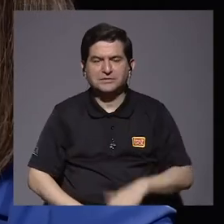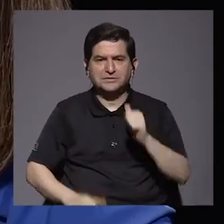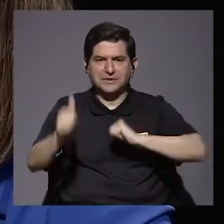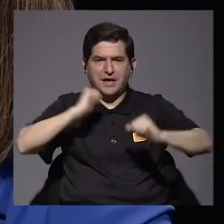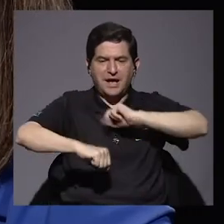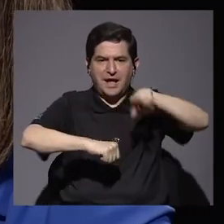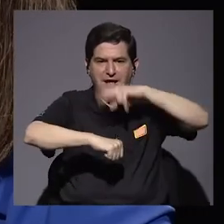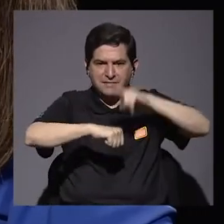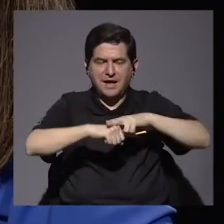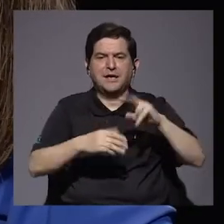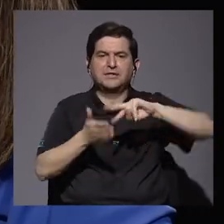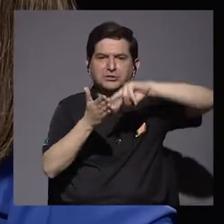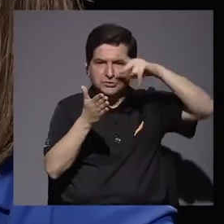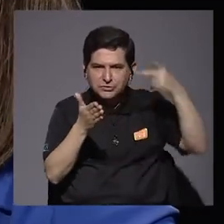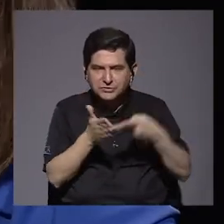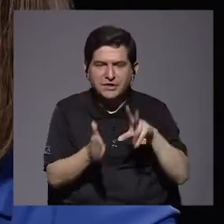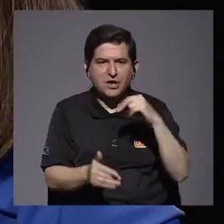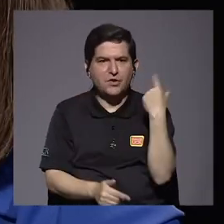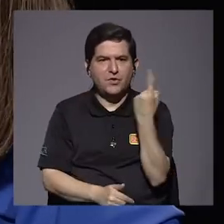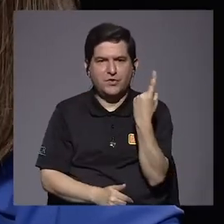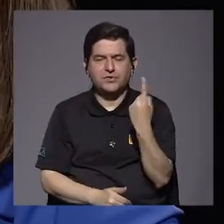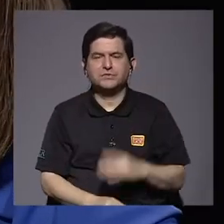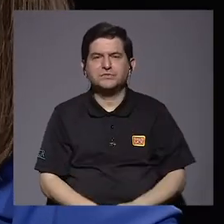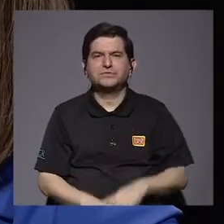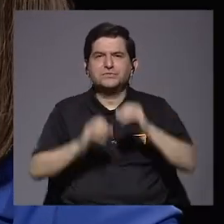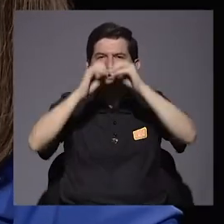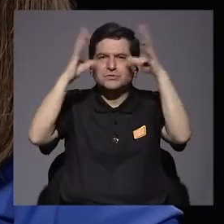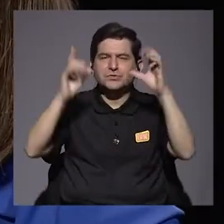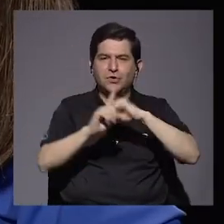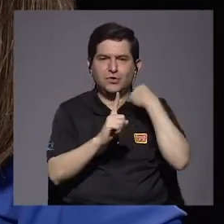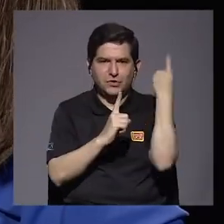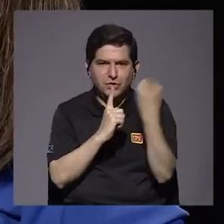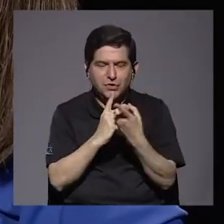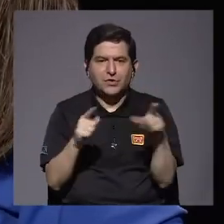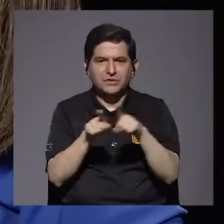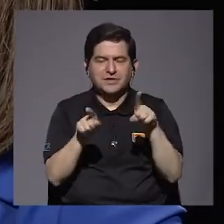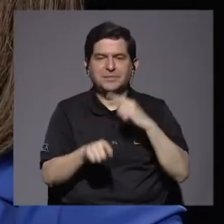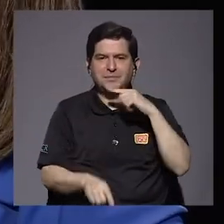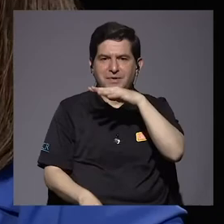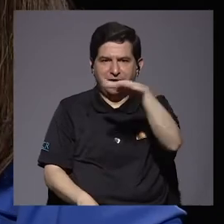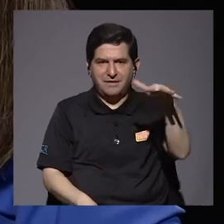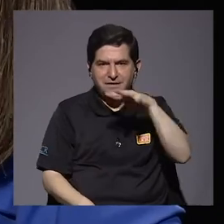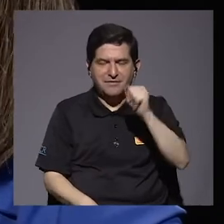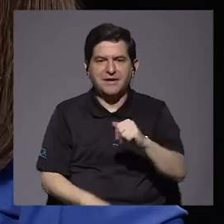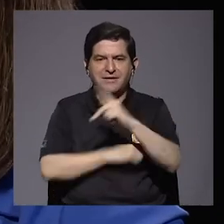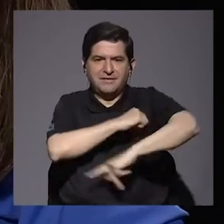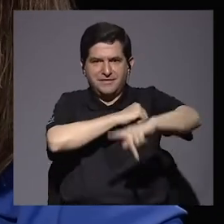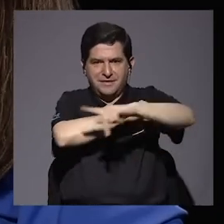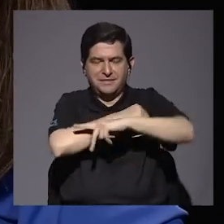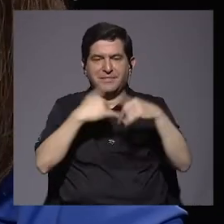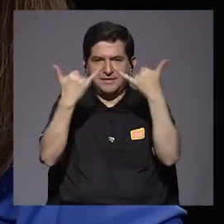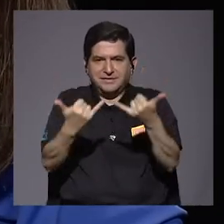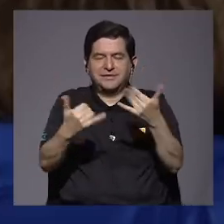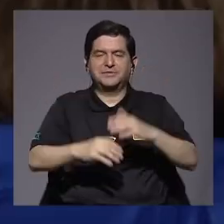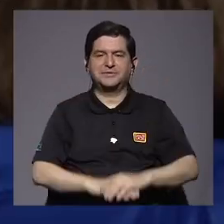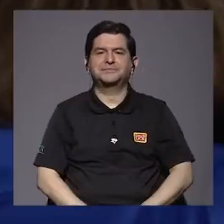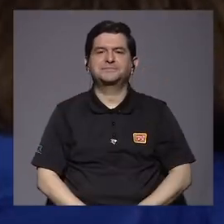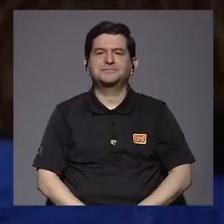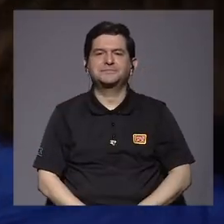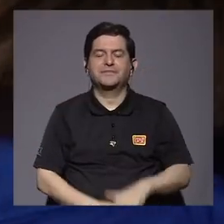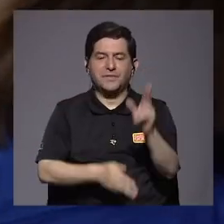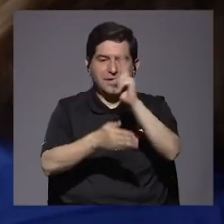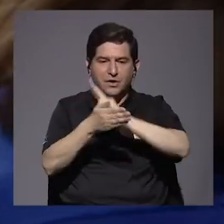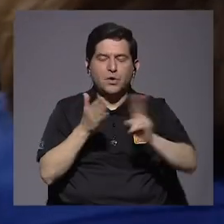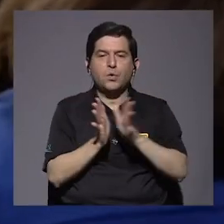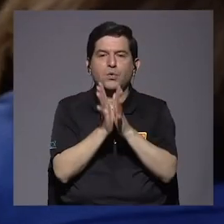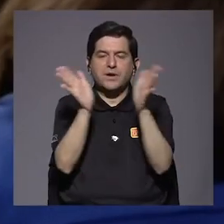lo que el Teatro Nacional significa, no solo en el imaginario de la sociedad, sino en la realidad del país en este momento. La